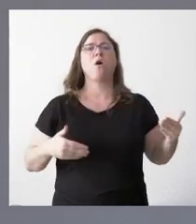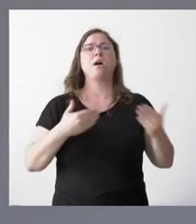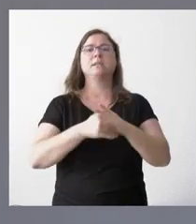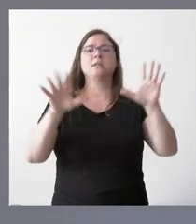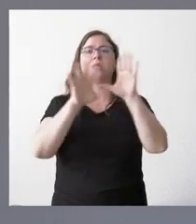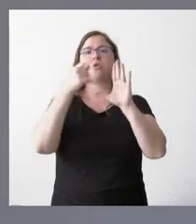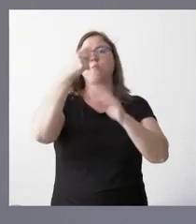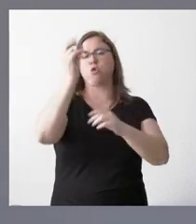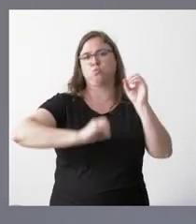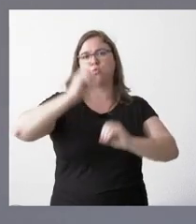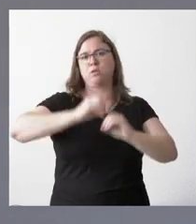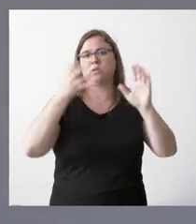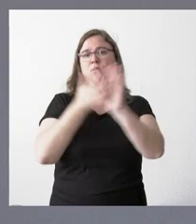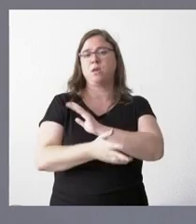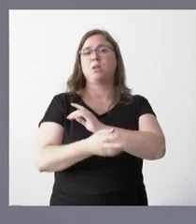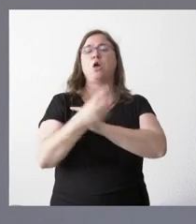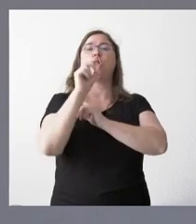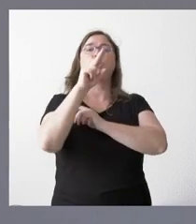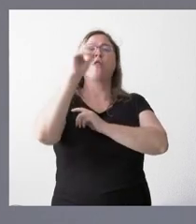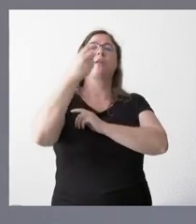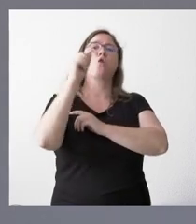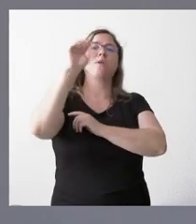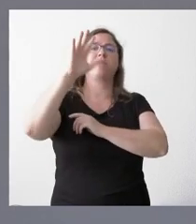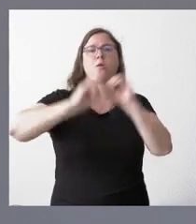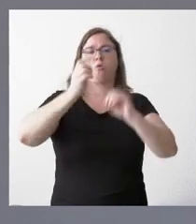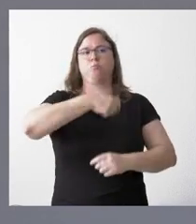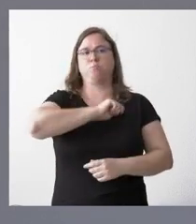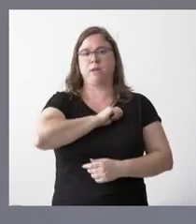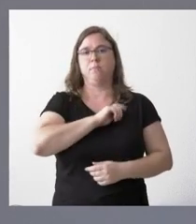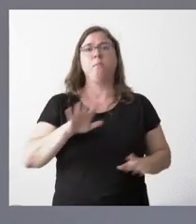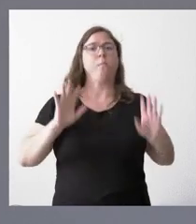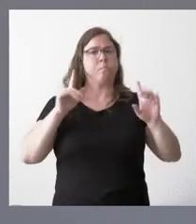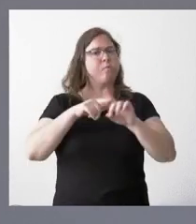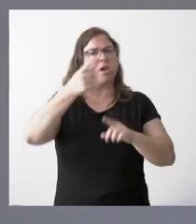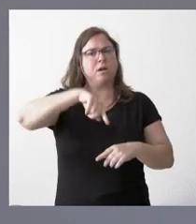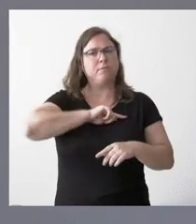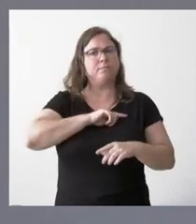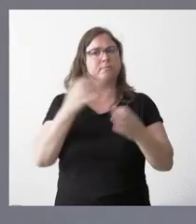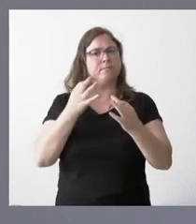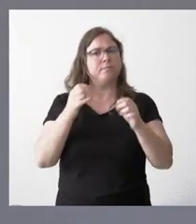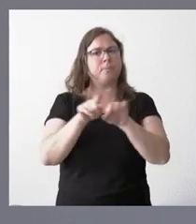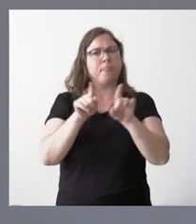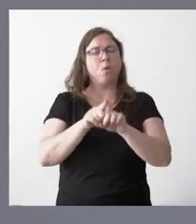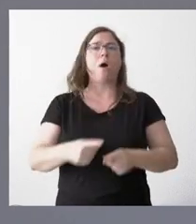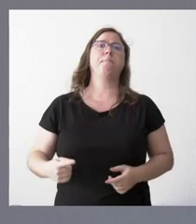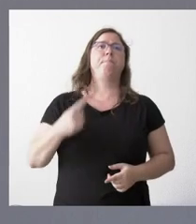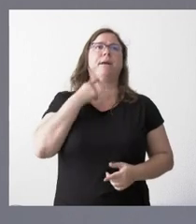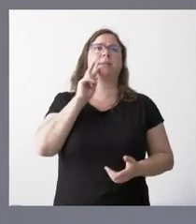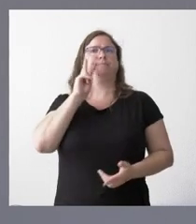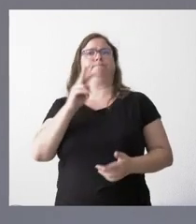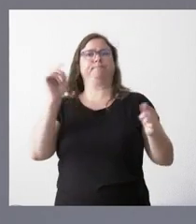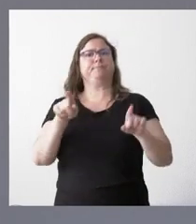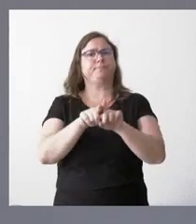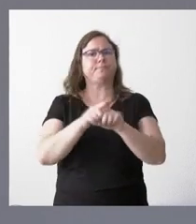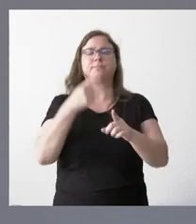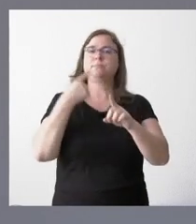10,2% frente al 12,5% de la media nacional. Pero esto no nos puede hacer perder la perspectiva de dos